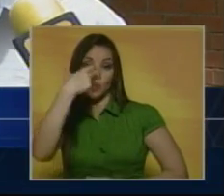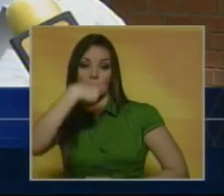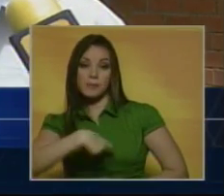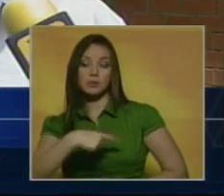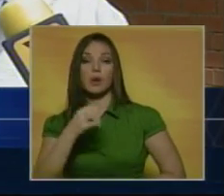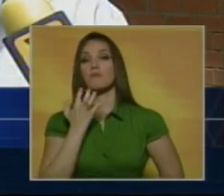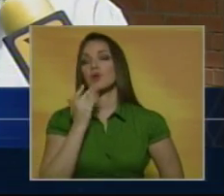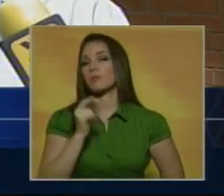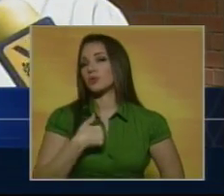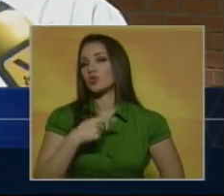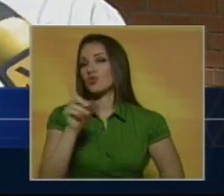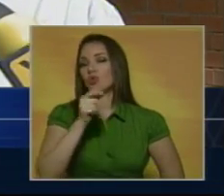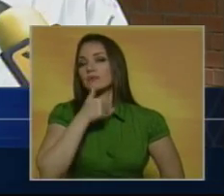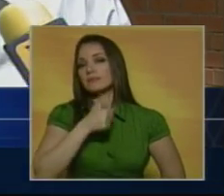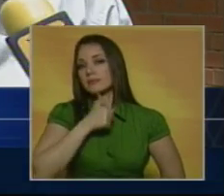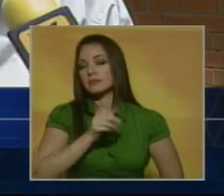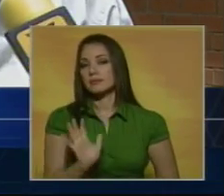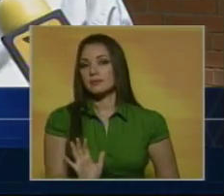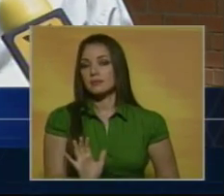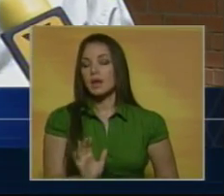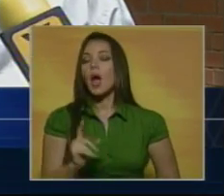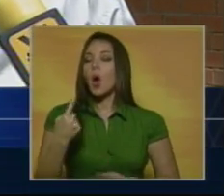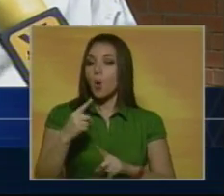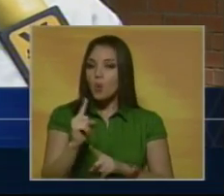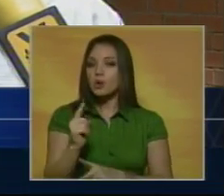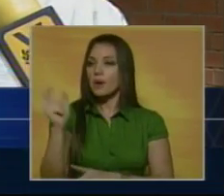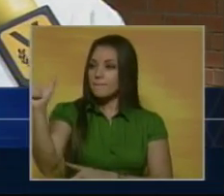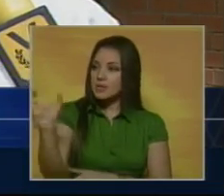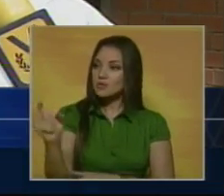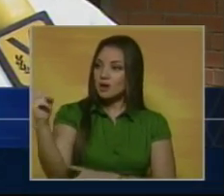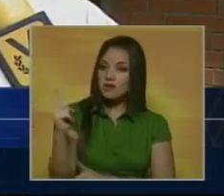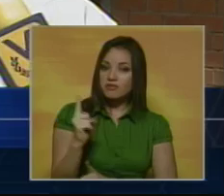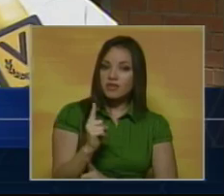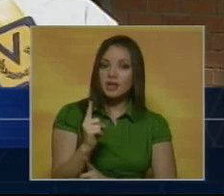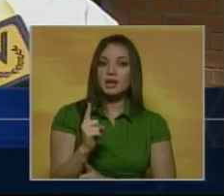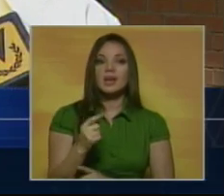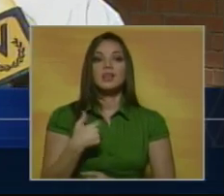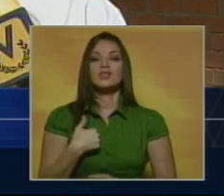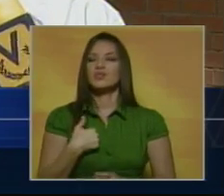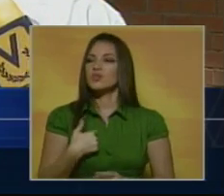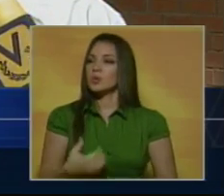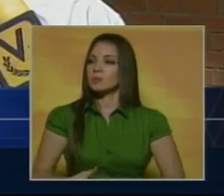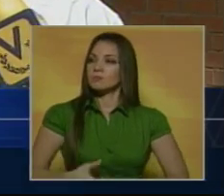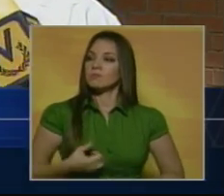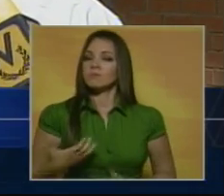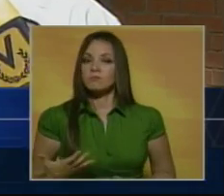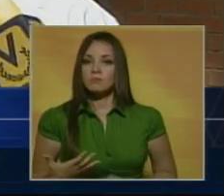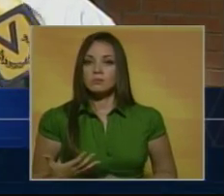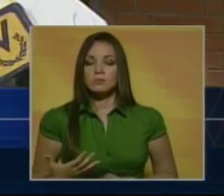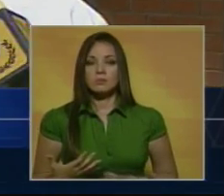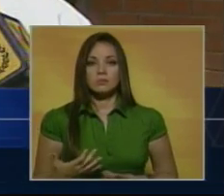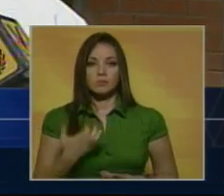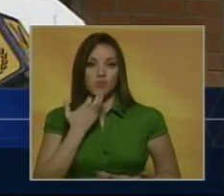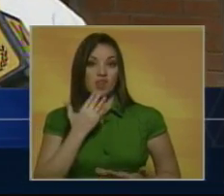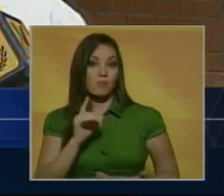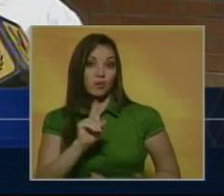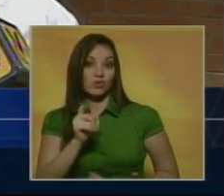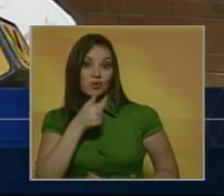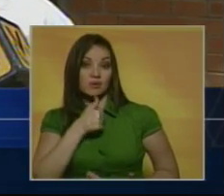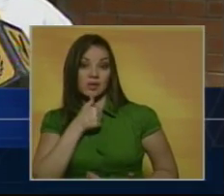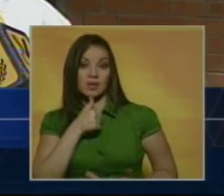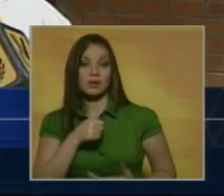tolerante, entonces aquella persona que venga con al menos una inquietud, le voy a salir con una actitud que no es la más consona.